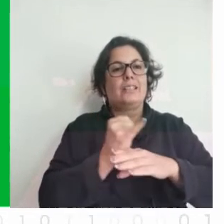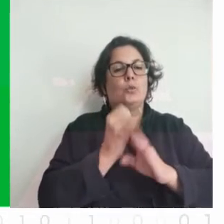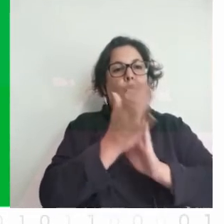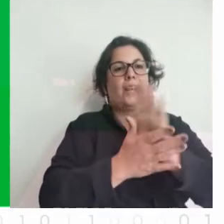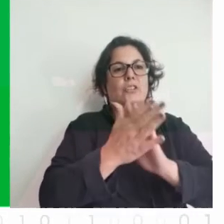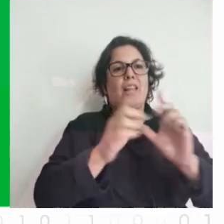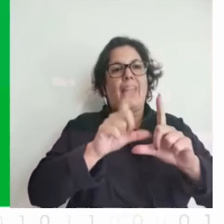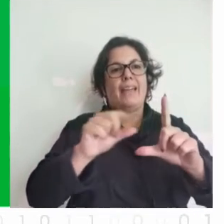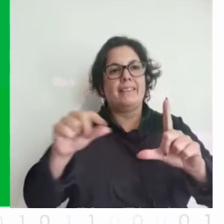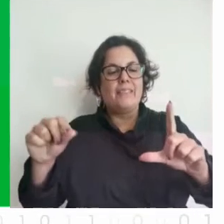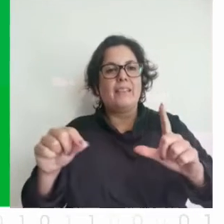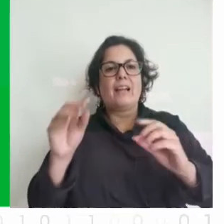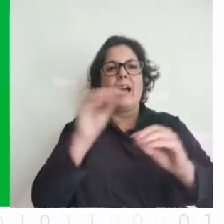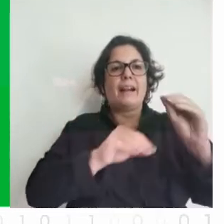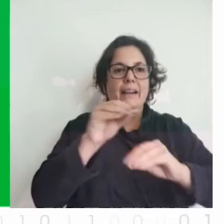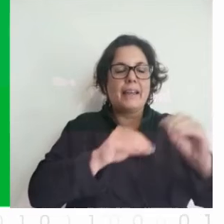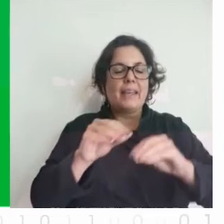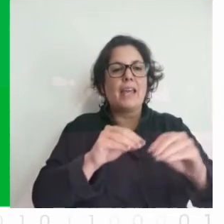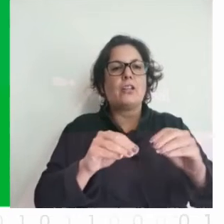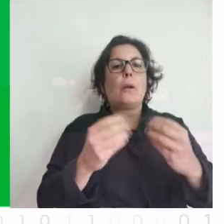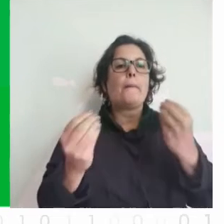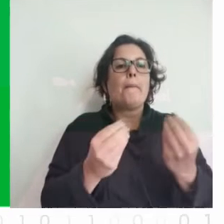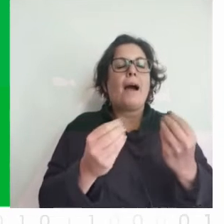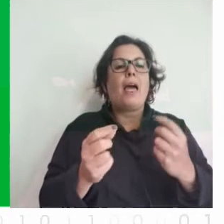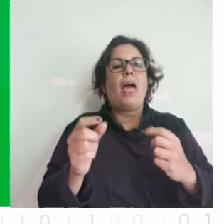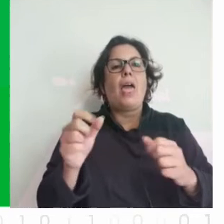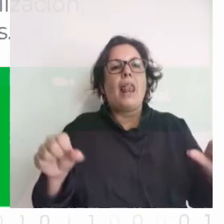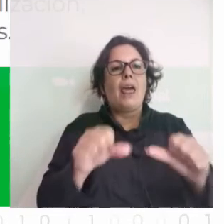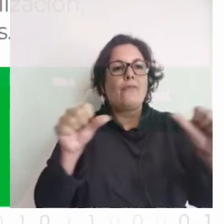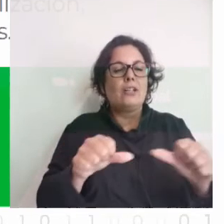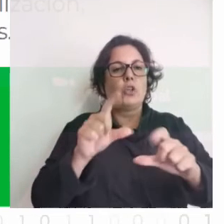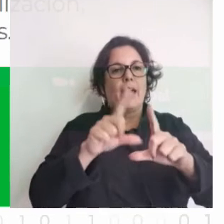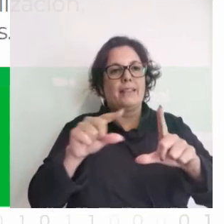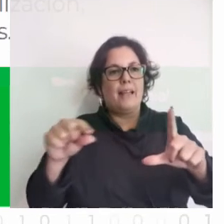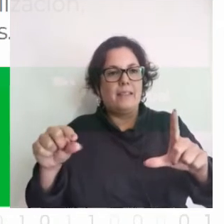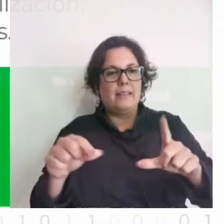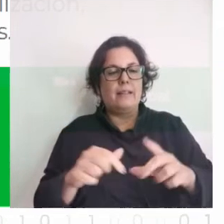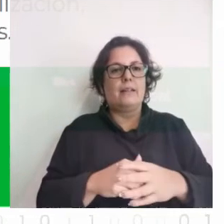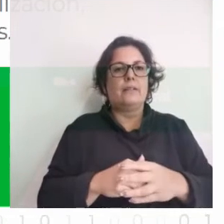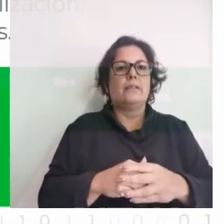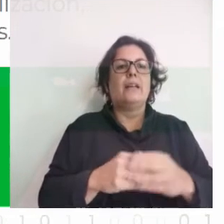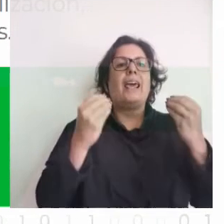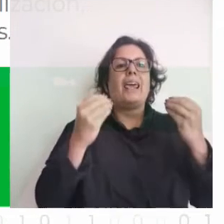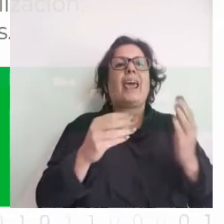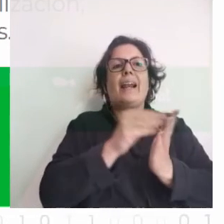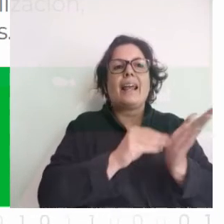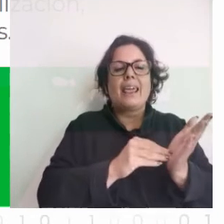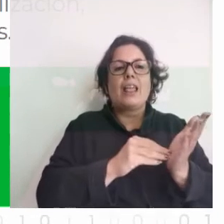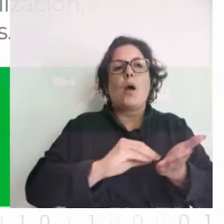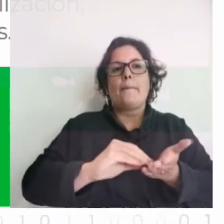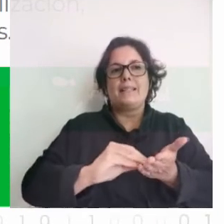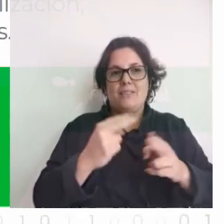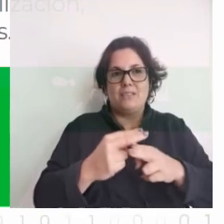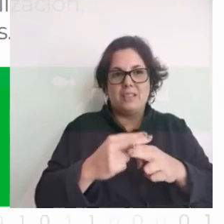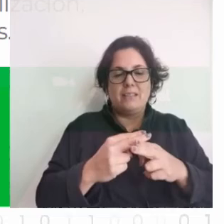la explotación de registros administrativos para la elaboración de estadísticas. ¿Qué son los registros administrativos? Son